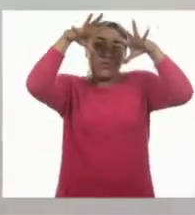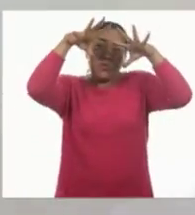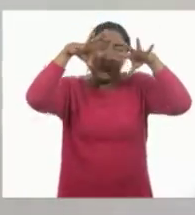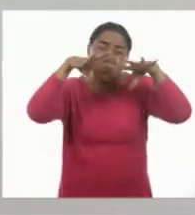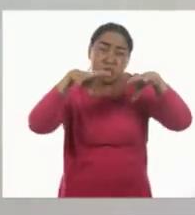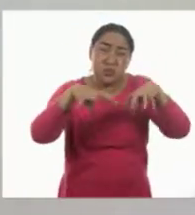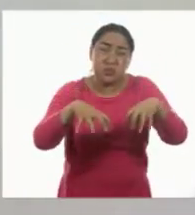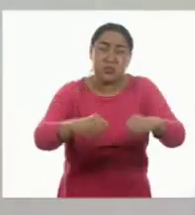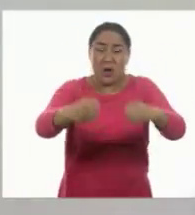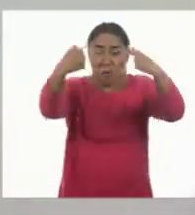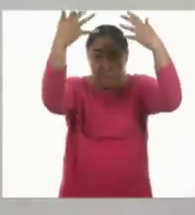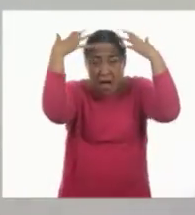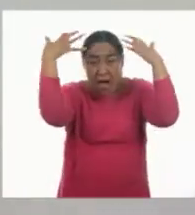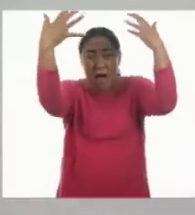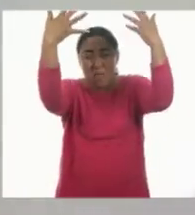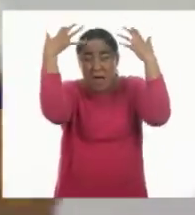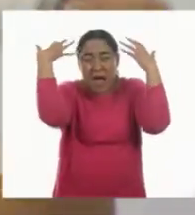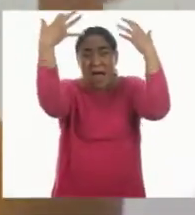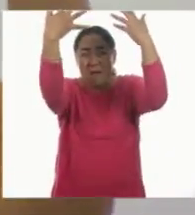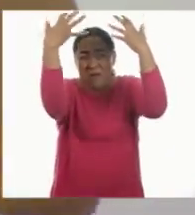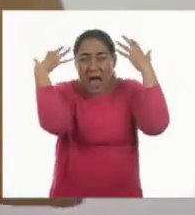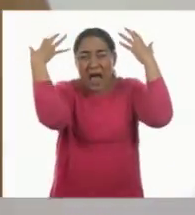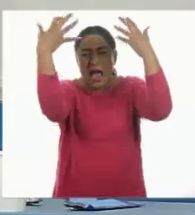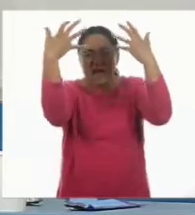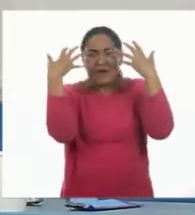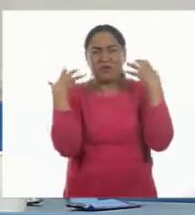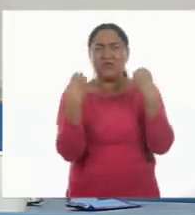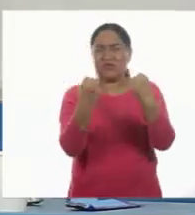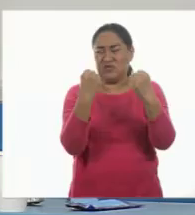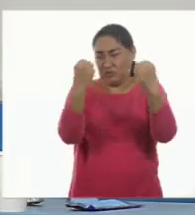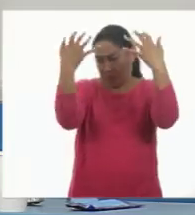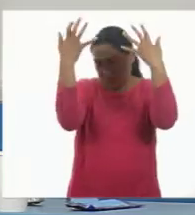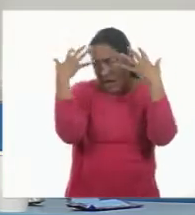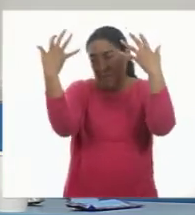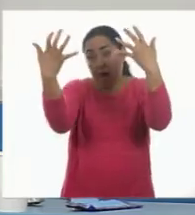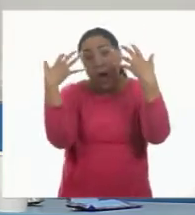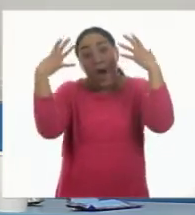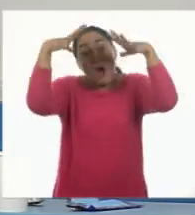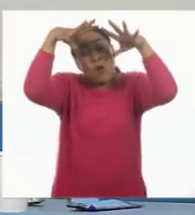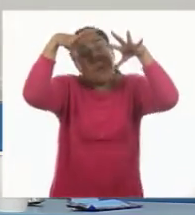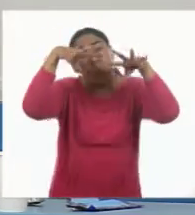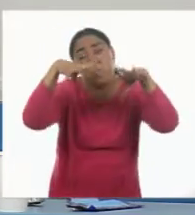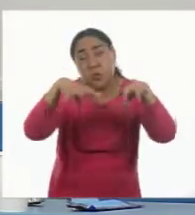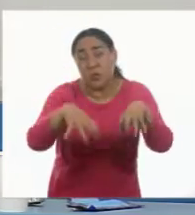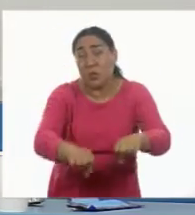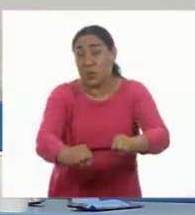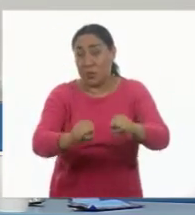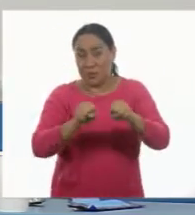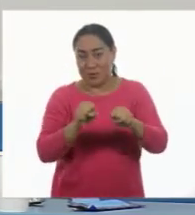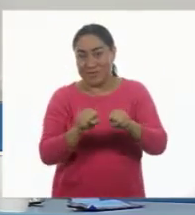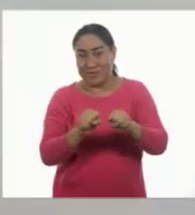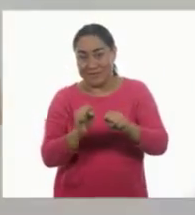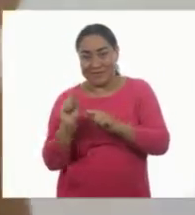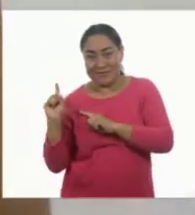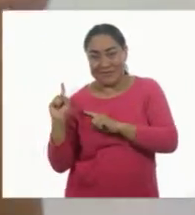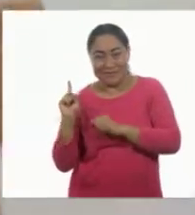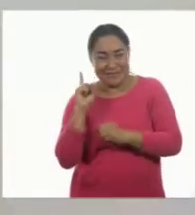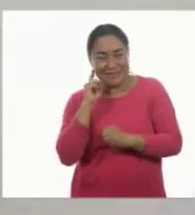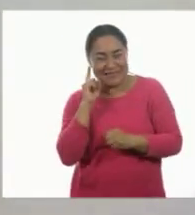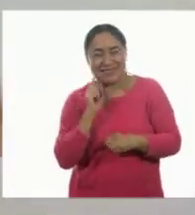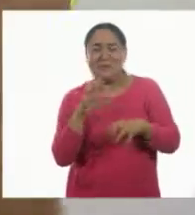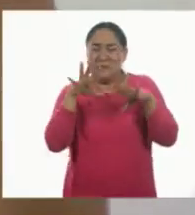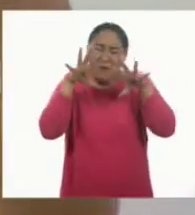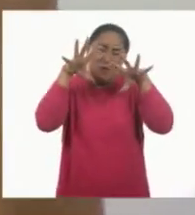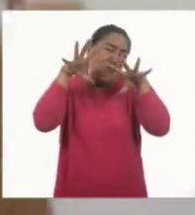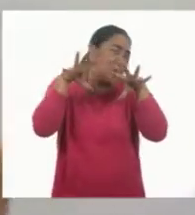que lo mojaba. Y era más fuerte la lluvia, cada vez más fuerte. ¡Ay!